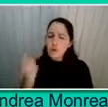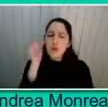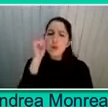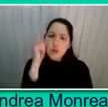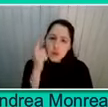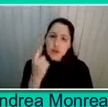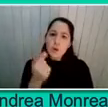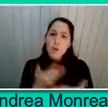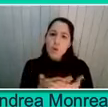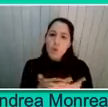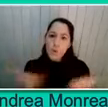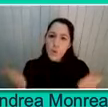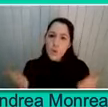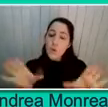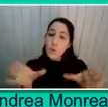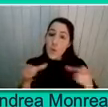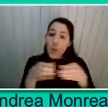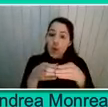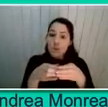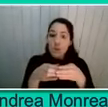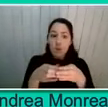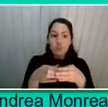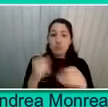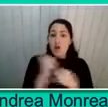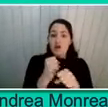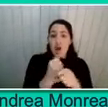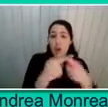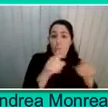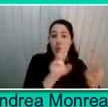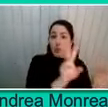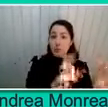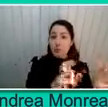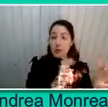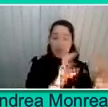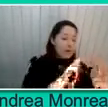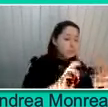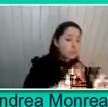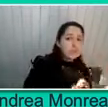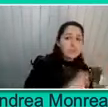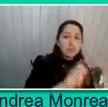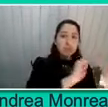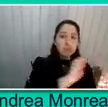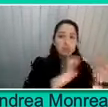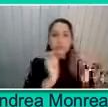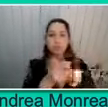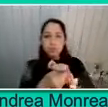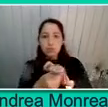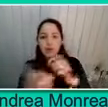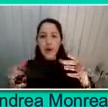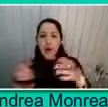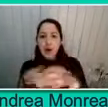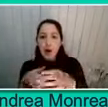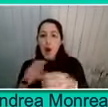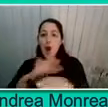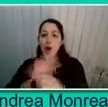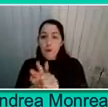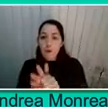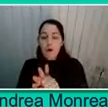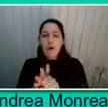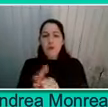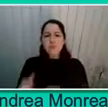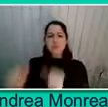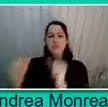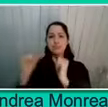equipo que estaba en otros frentes de trabajo, en otras áreas de investigación y tuvieron que abordar justamente este desafío de poder